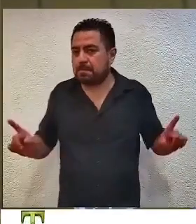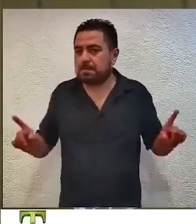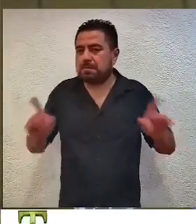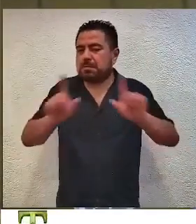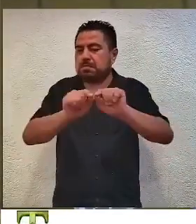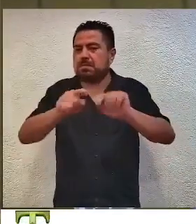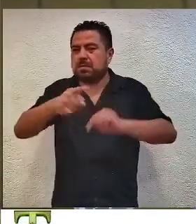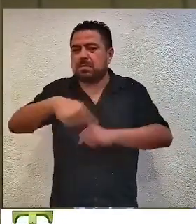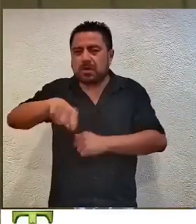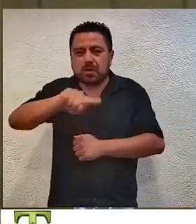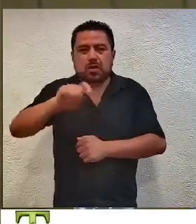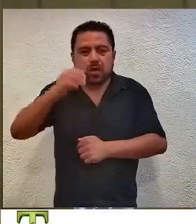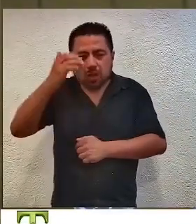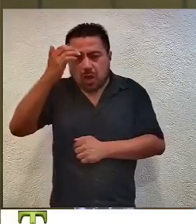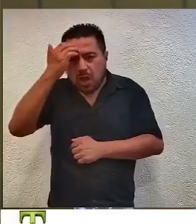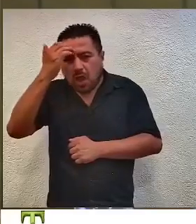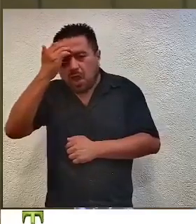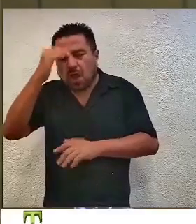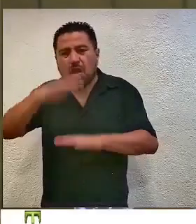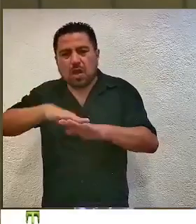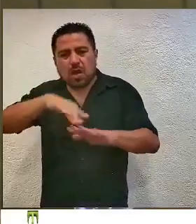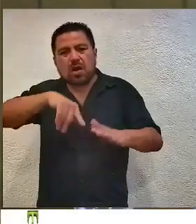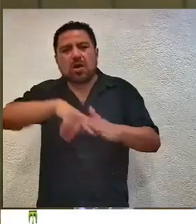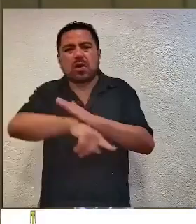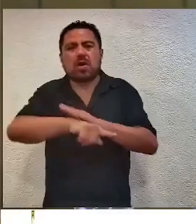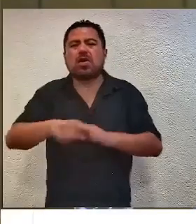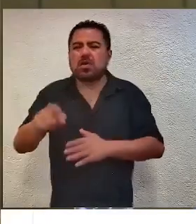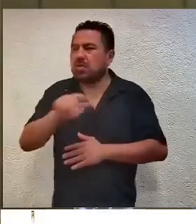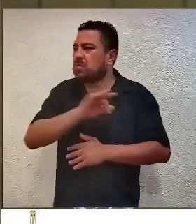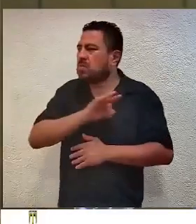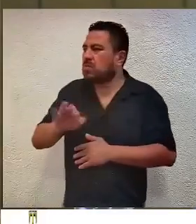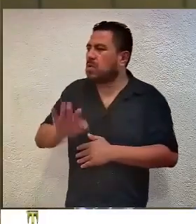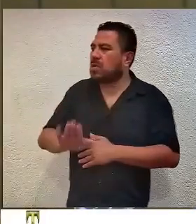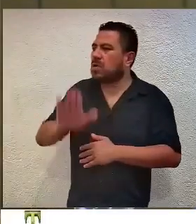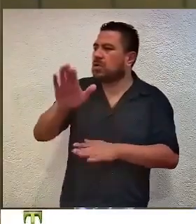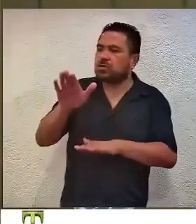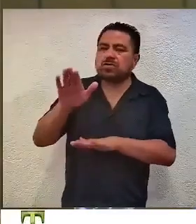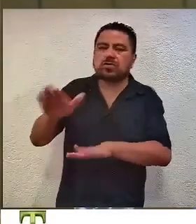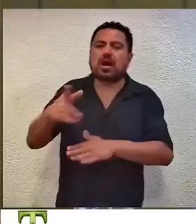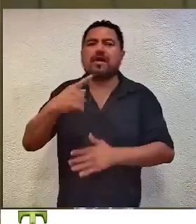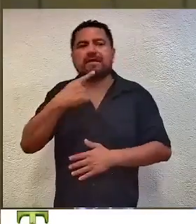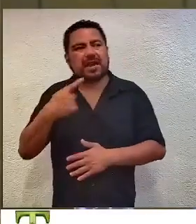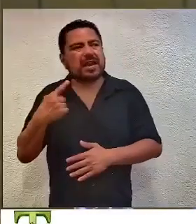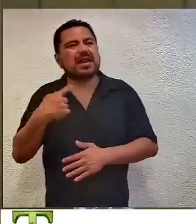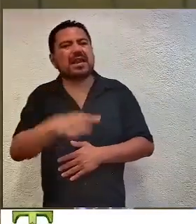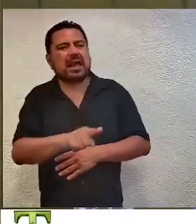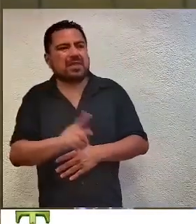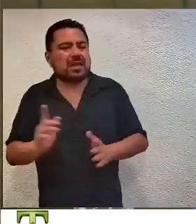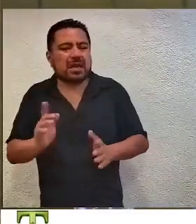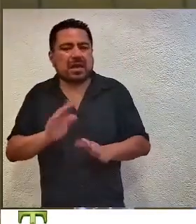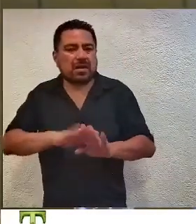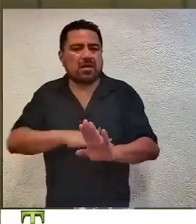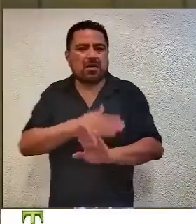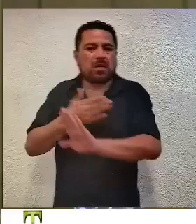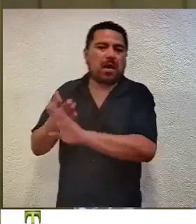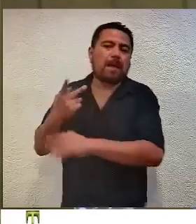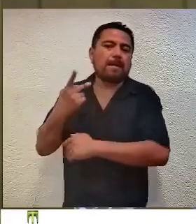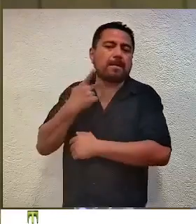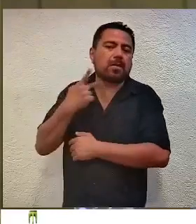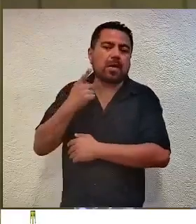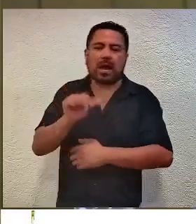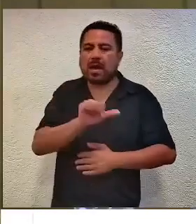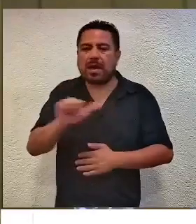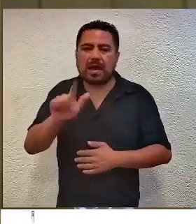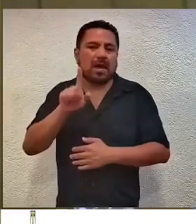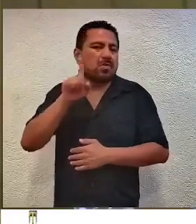que conozca y se pronuncie sobre la denuncia por violencia política por razones